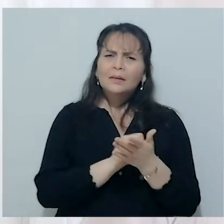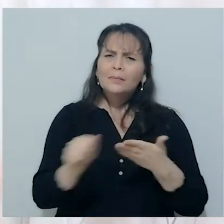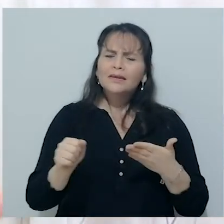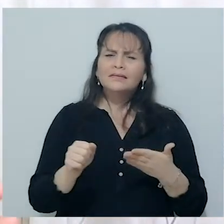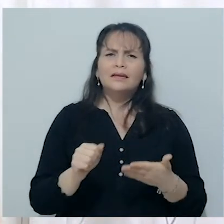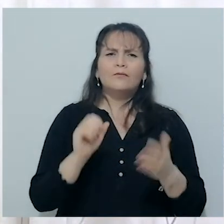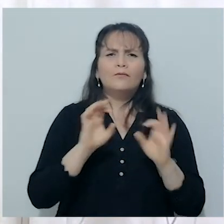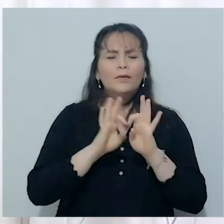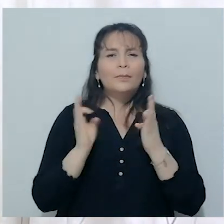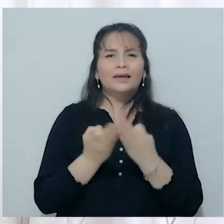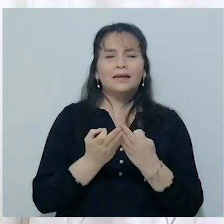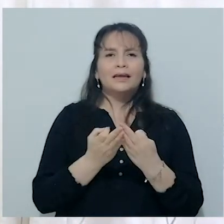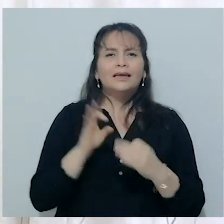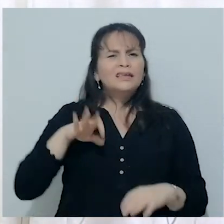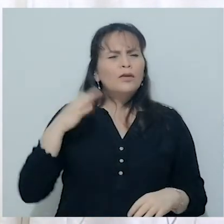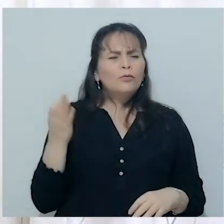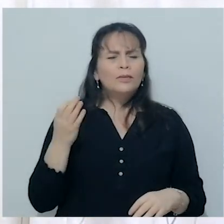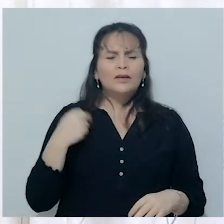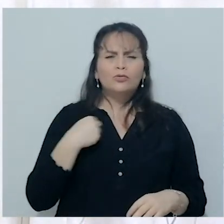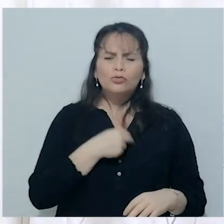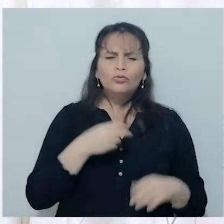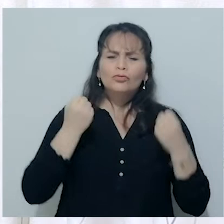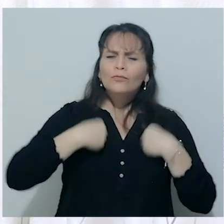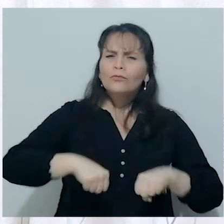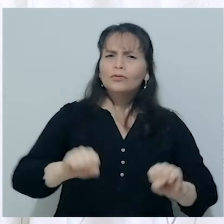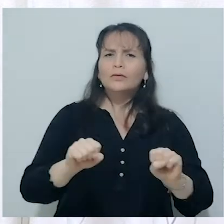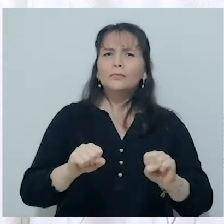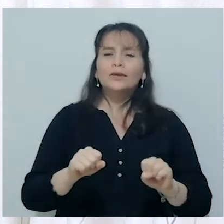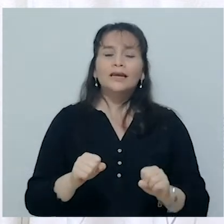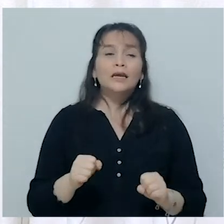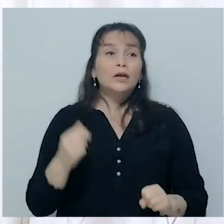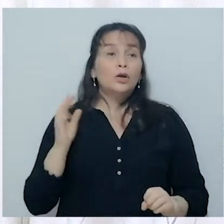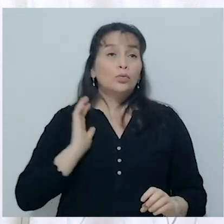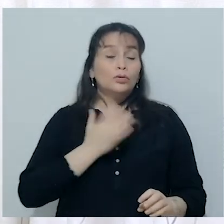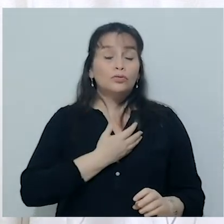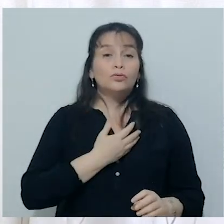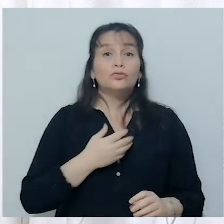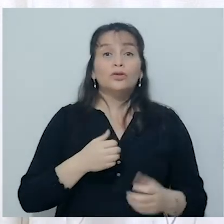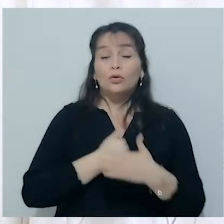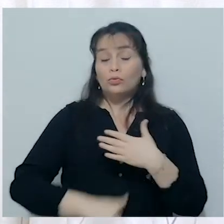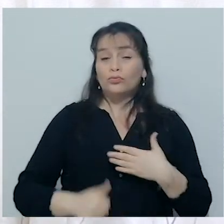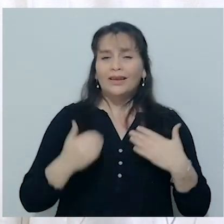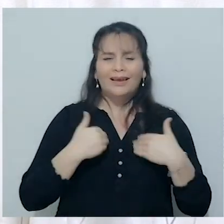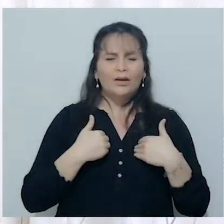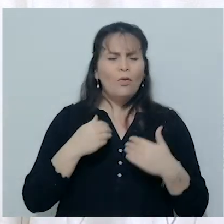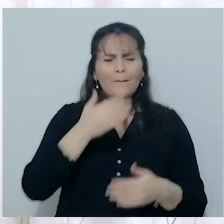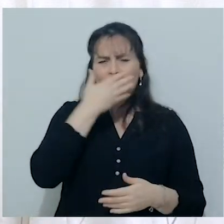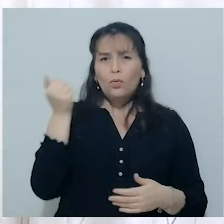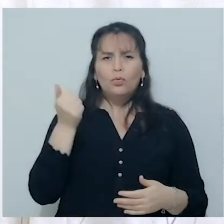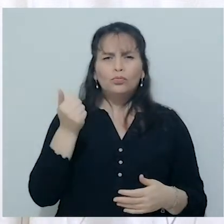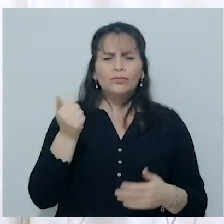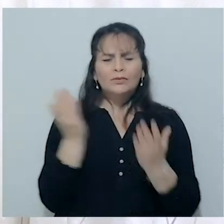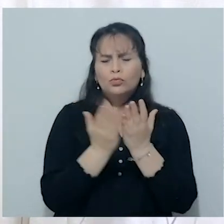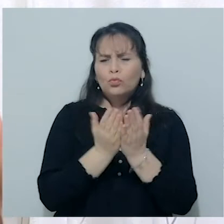para la Iglesia del Señor, Iglesia, en este mes de la familia, de la manera que tanto nos esforzamos porque nuestros hijos tengan una